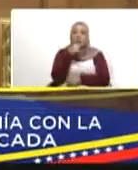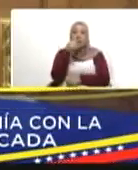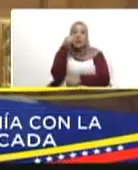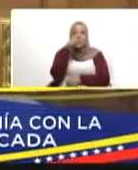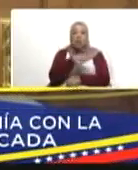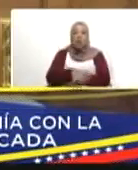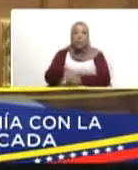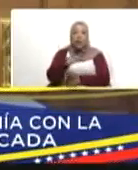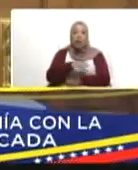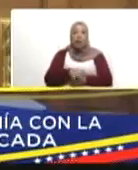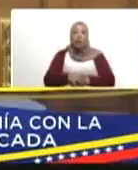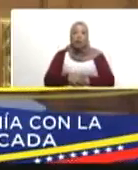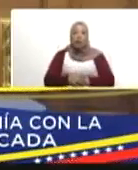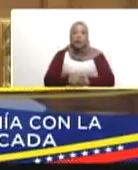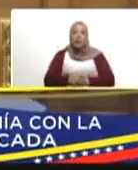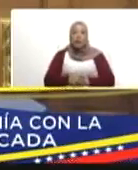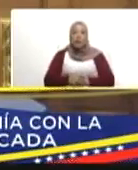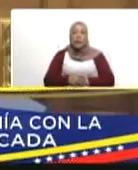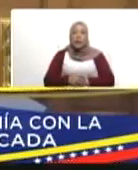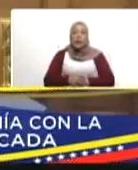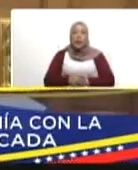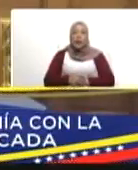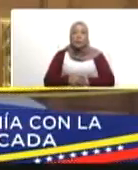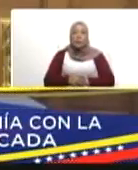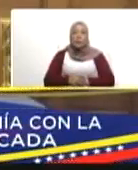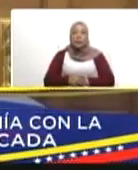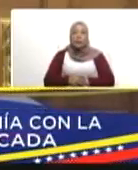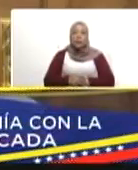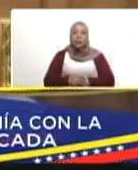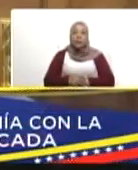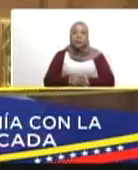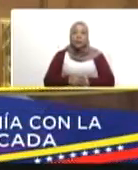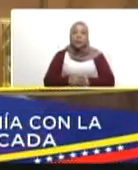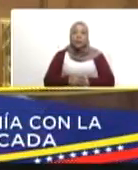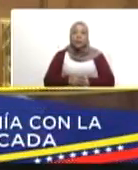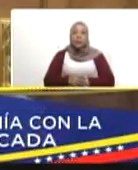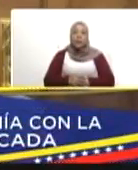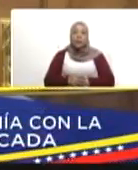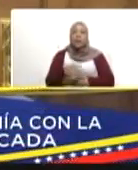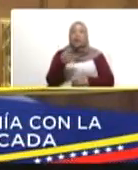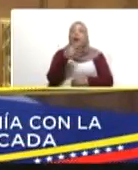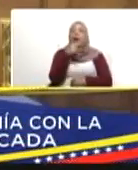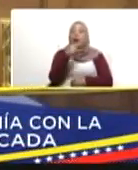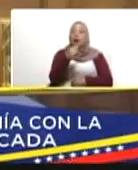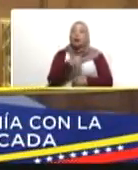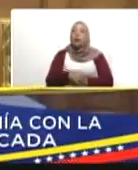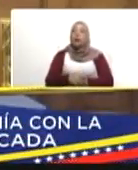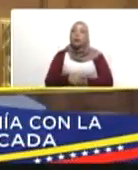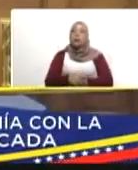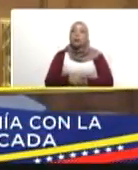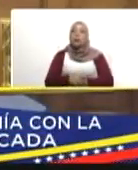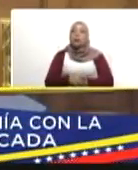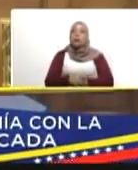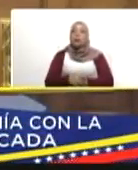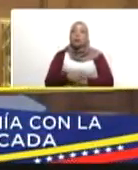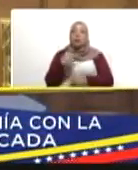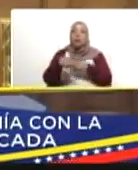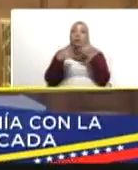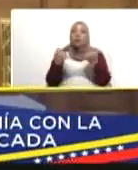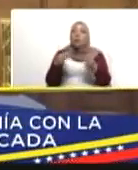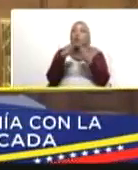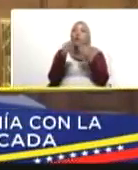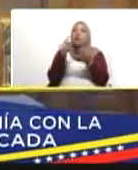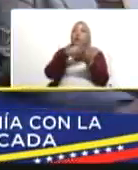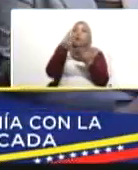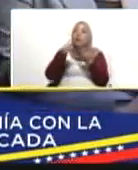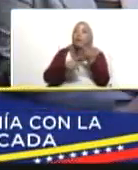programas de gobierno Ricardo Menéndez toma nota para la reformulación de todo el plan